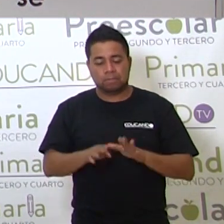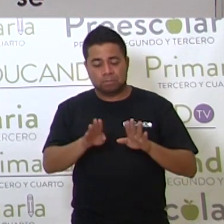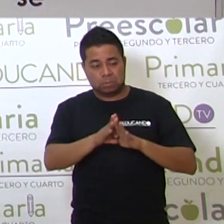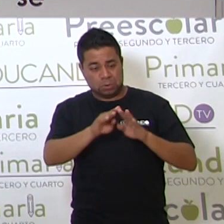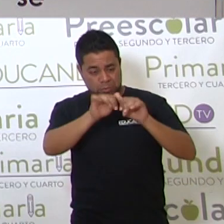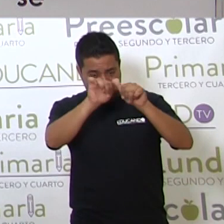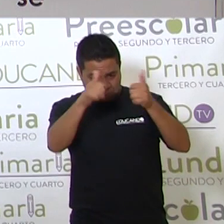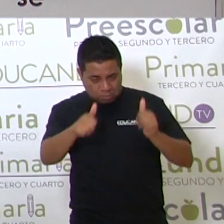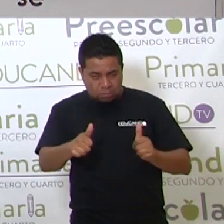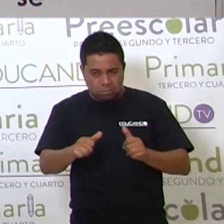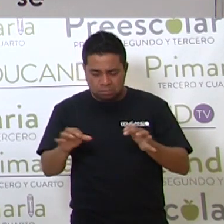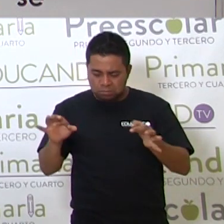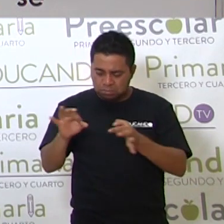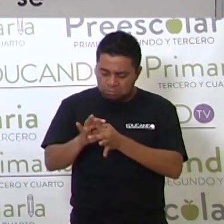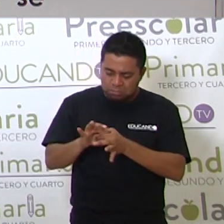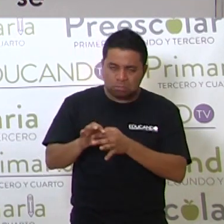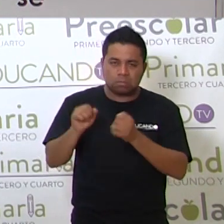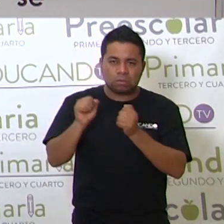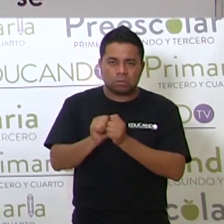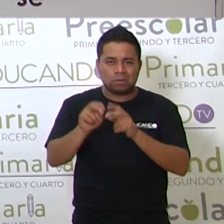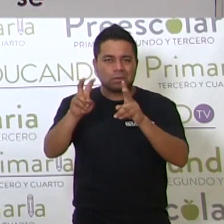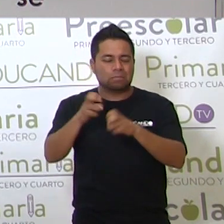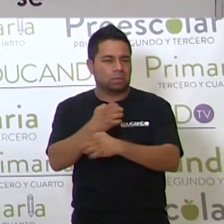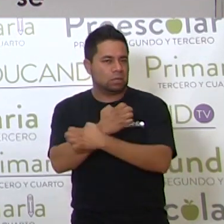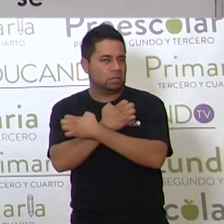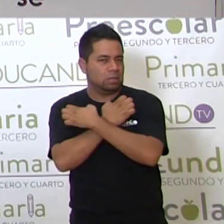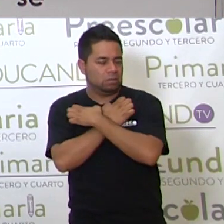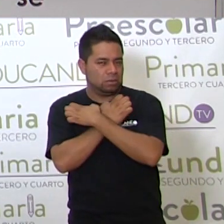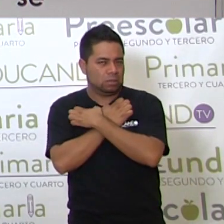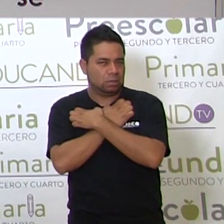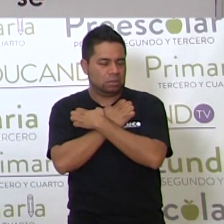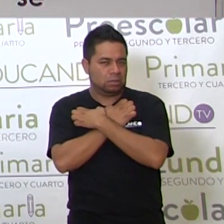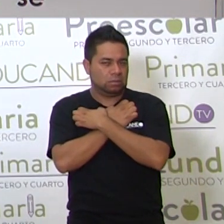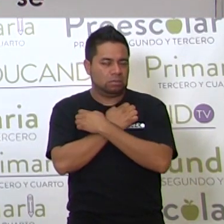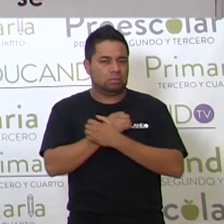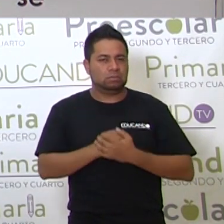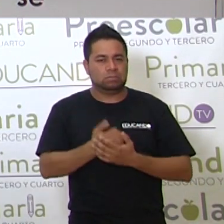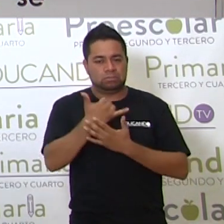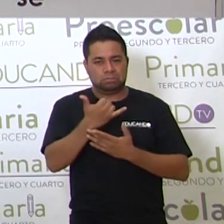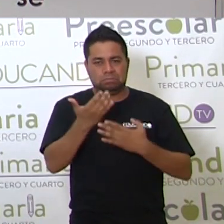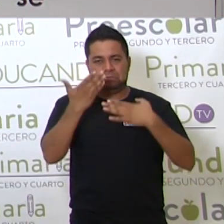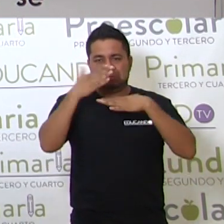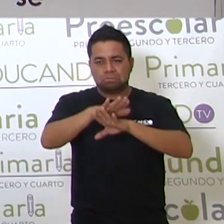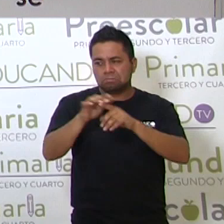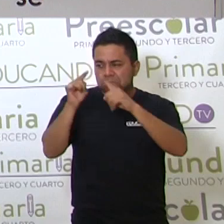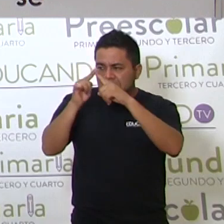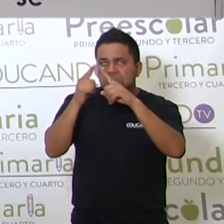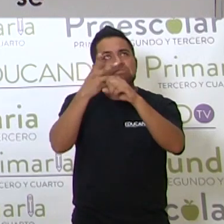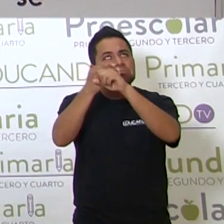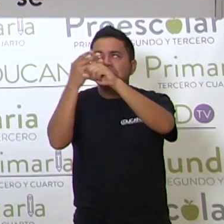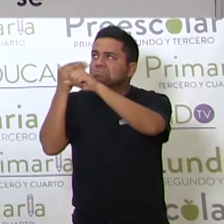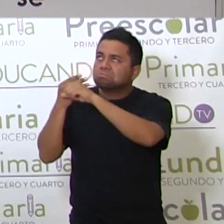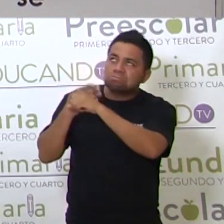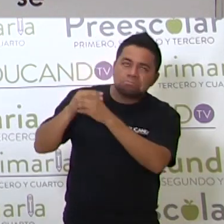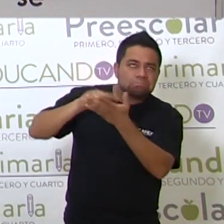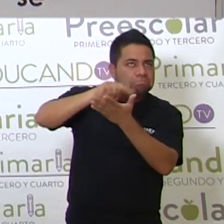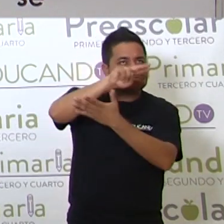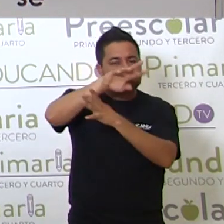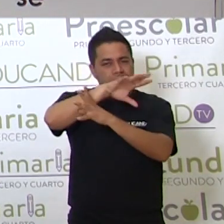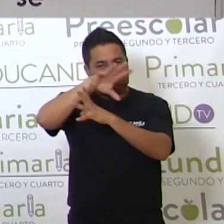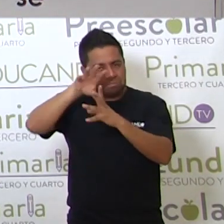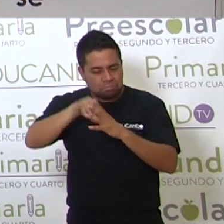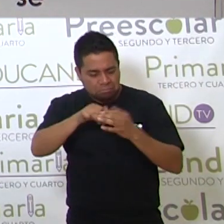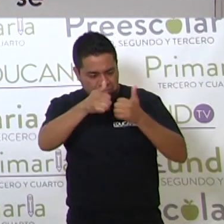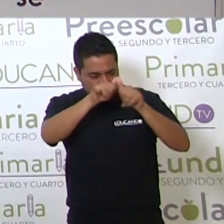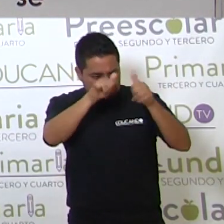arte estuvo asociado con la edificación y ornamentación de las iglesias. Casi todo el arte